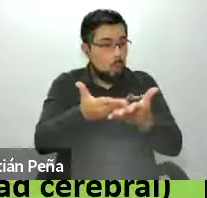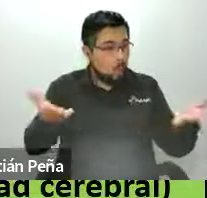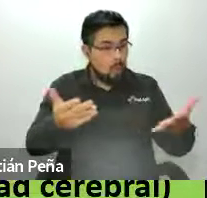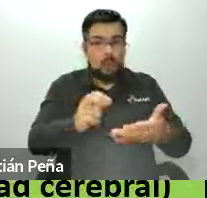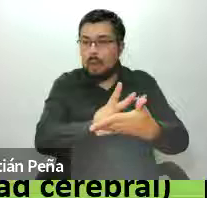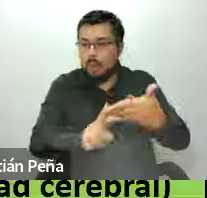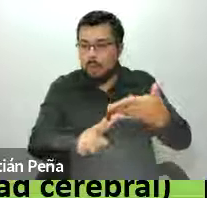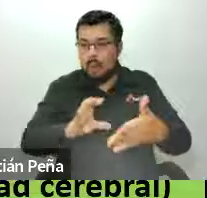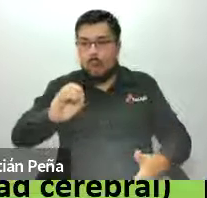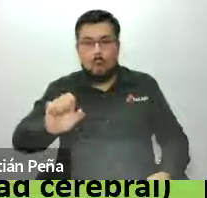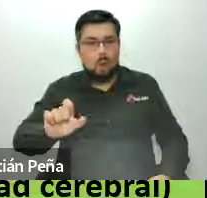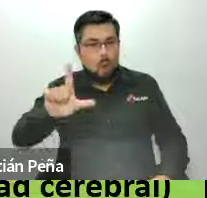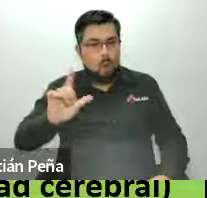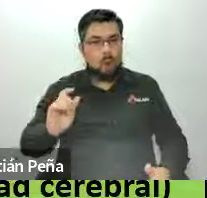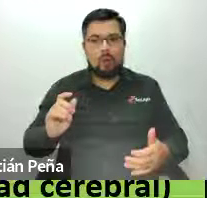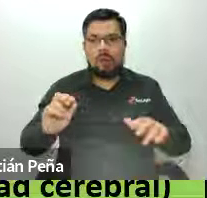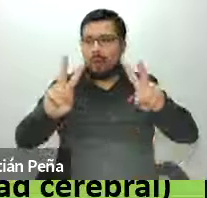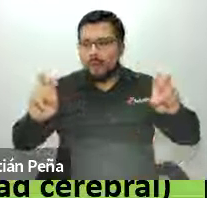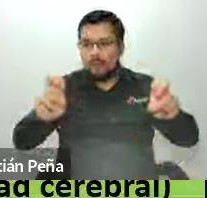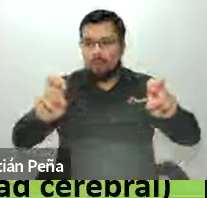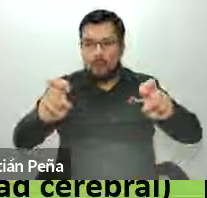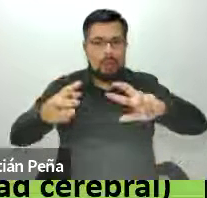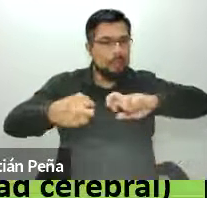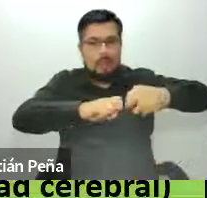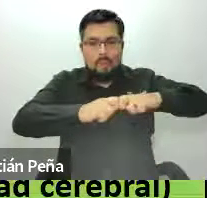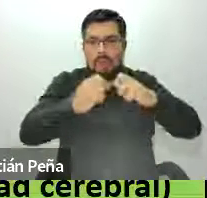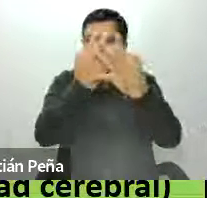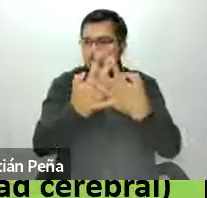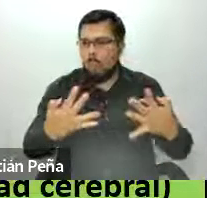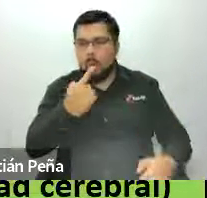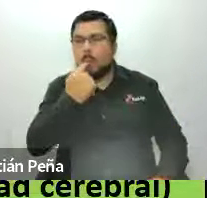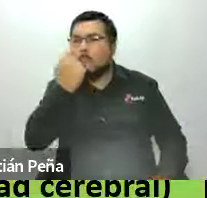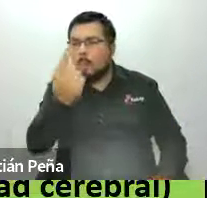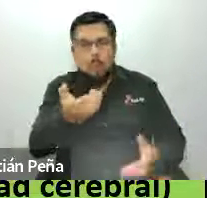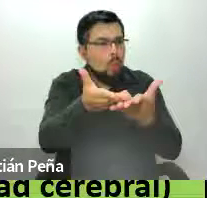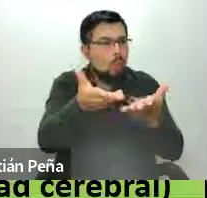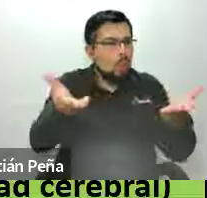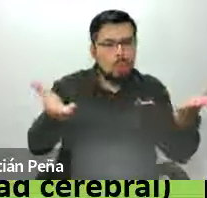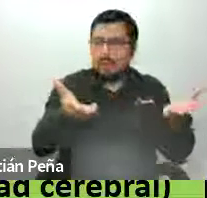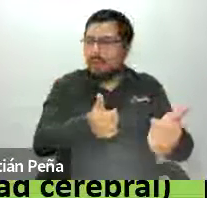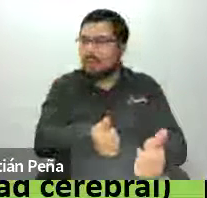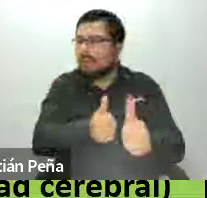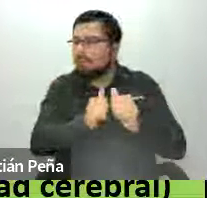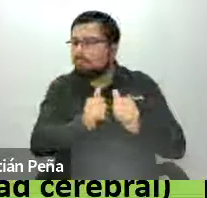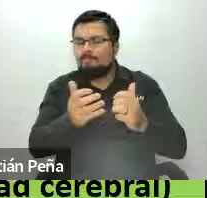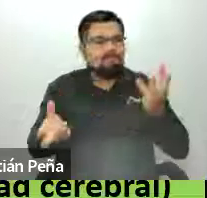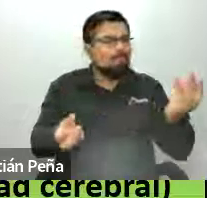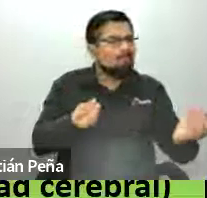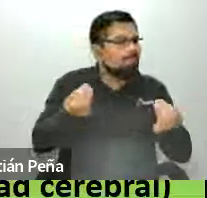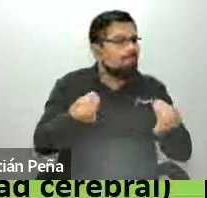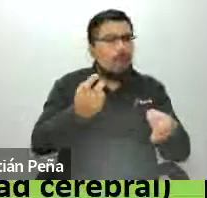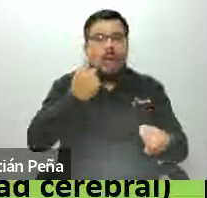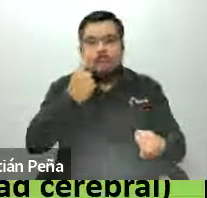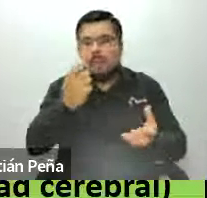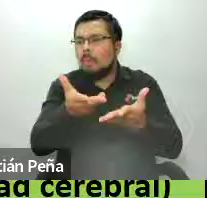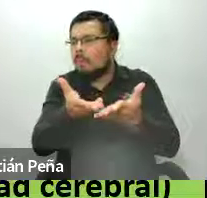Cole sobre los debates del currículum. Entonces yo les preguntaba a las chiquillas de este desafío que teníamos, ¿qué será, a ver, para ustedes? ¿Qué